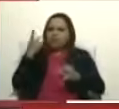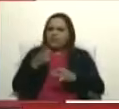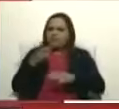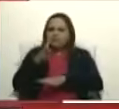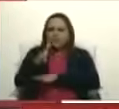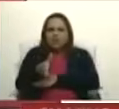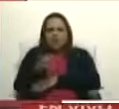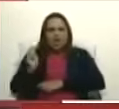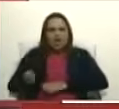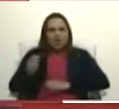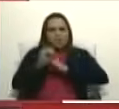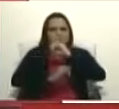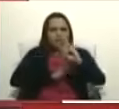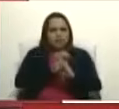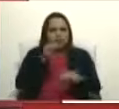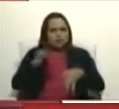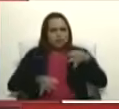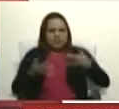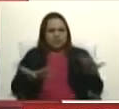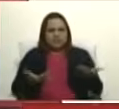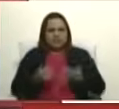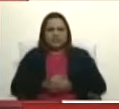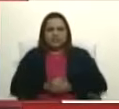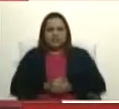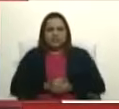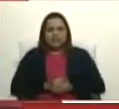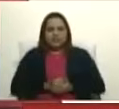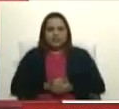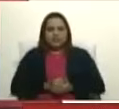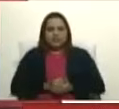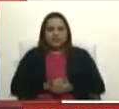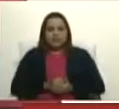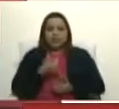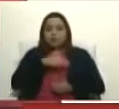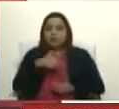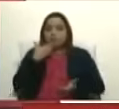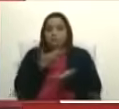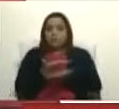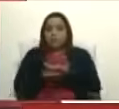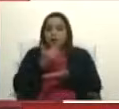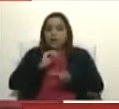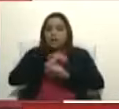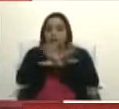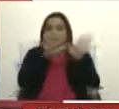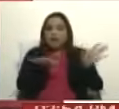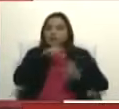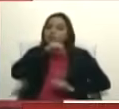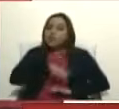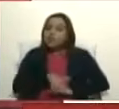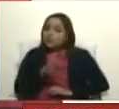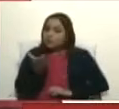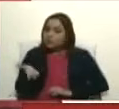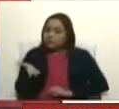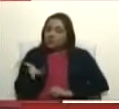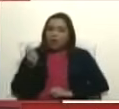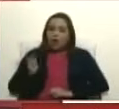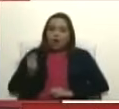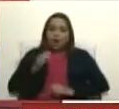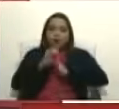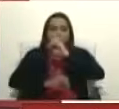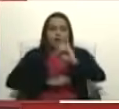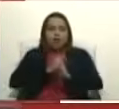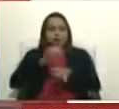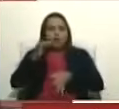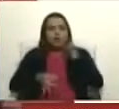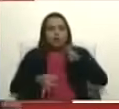Internacional de Justicia. ¿No? Nuestro planteamiento ha sido muy claro, histórico. que la Corte Internacional de Justicia